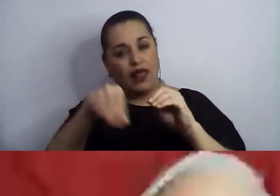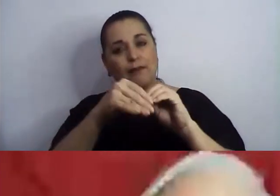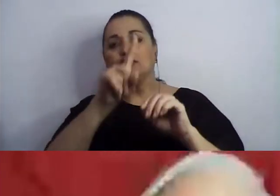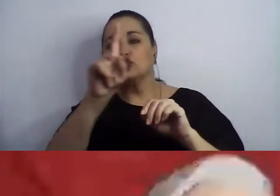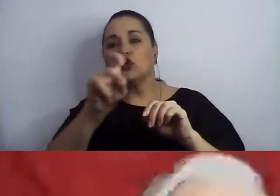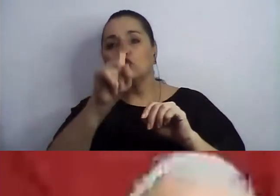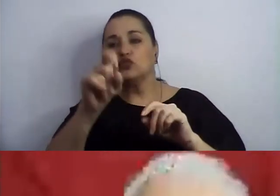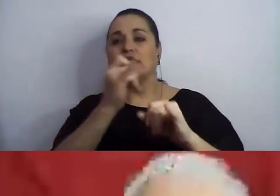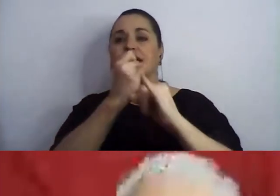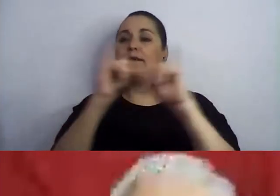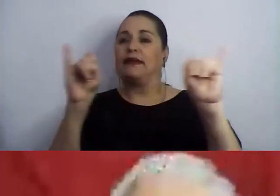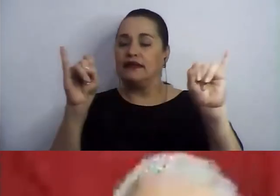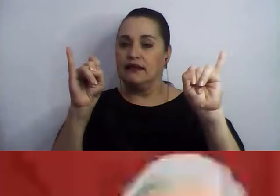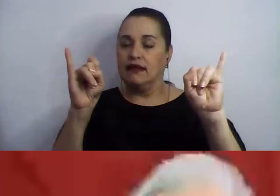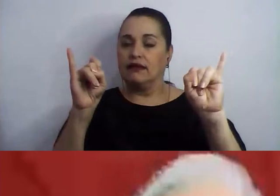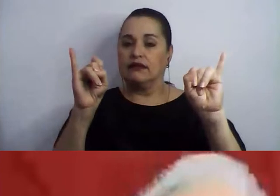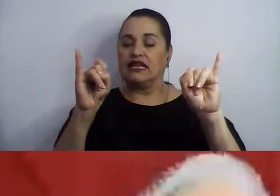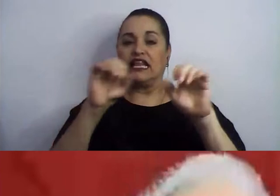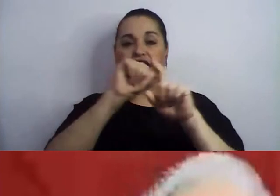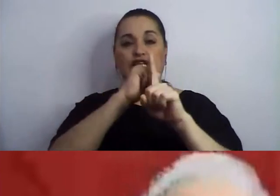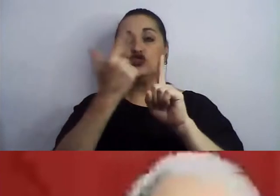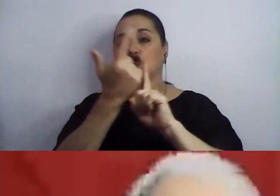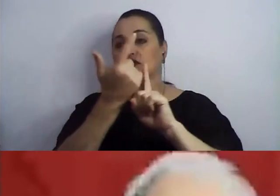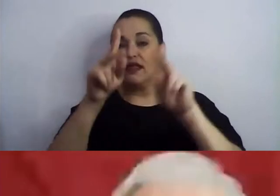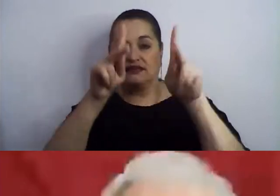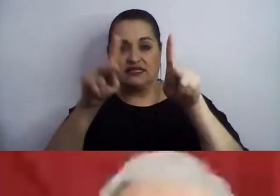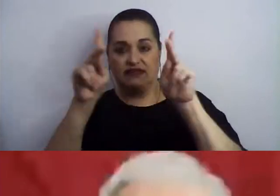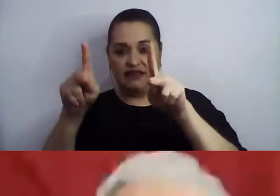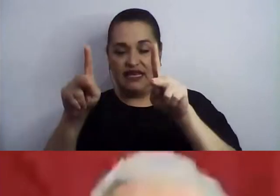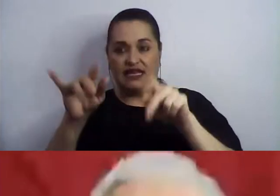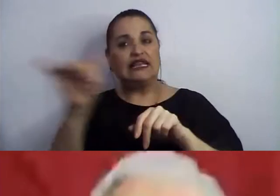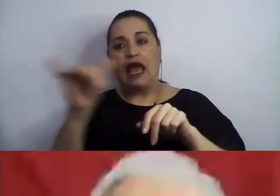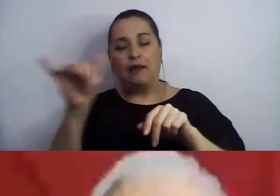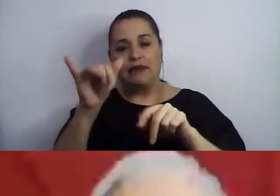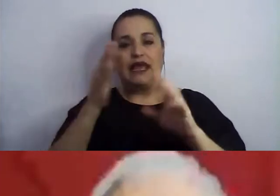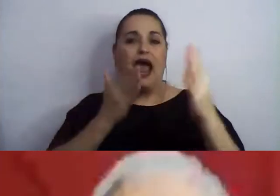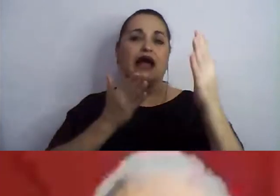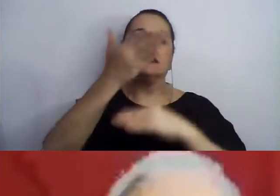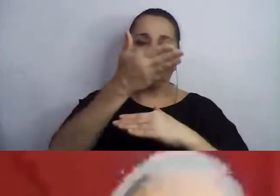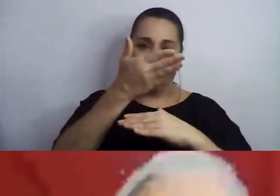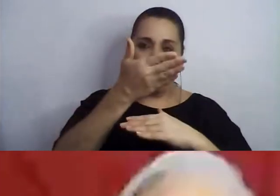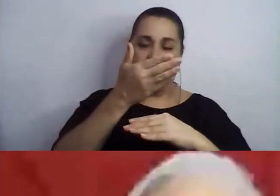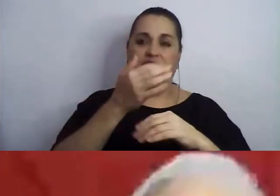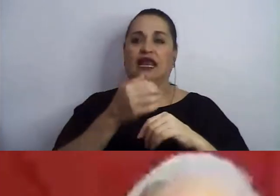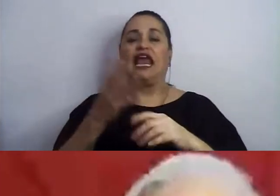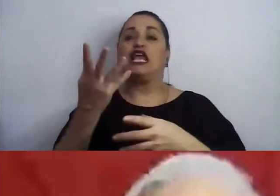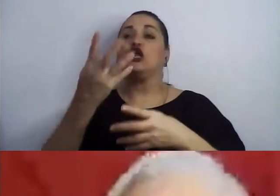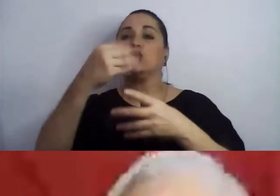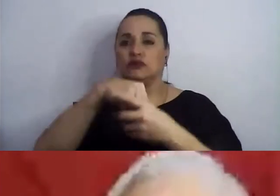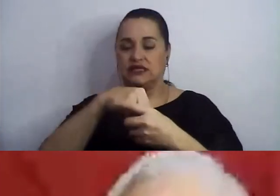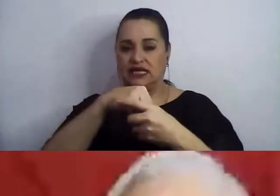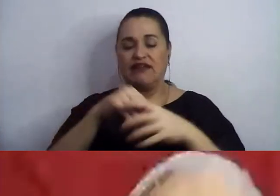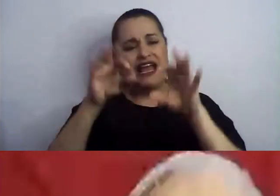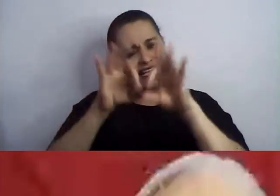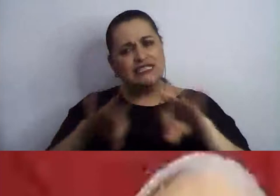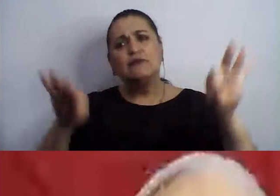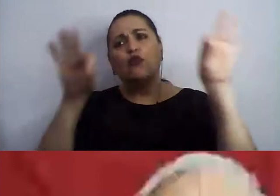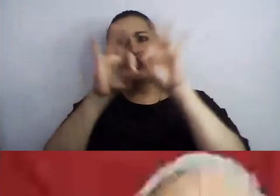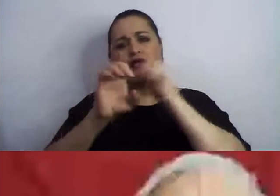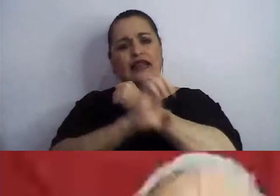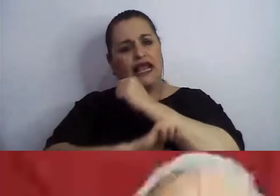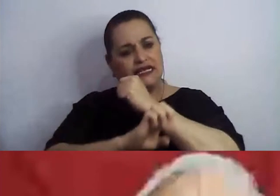independiente de sociedad civil que también sea accesible e inclusiva. O es importante que el Estado